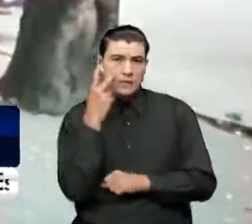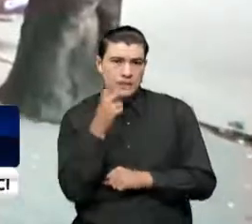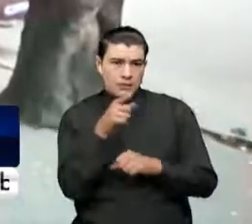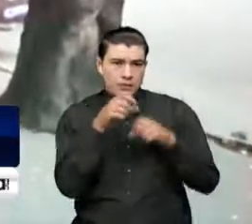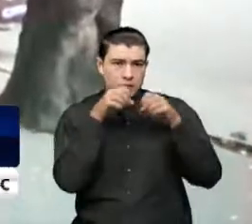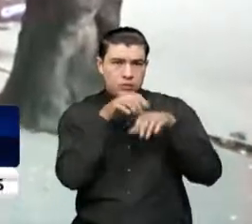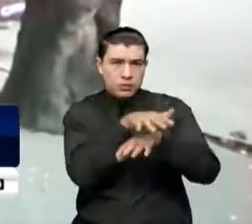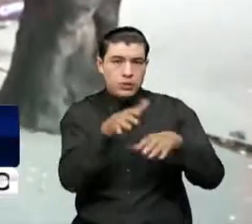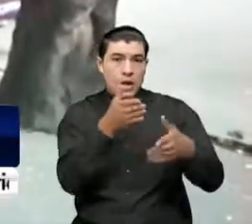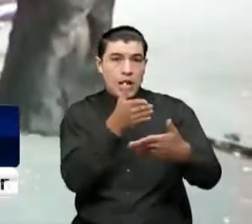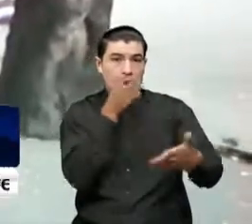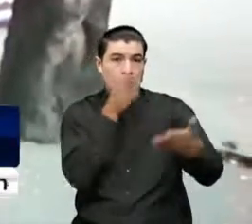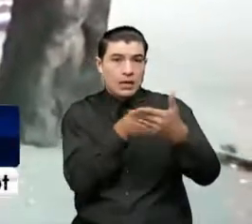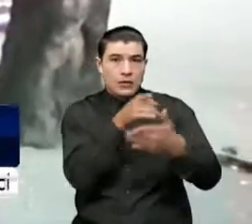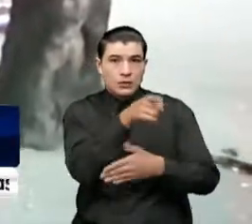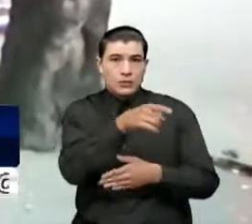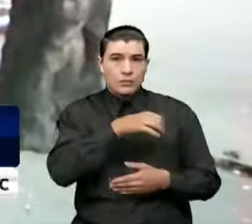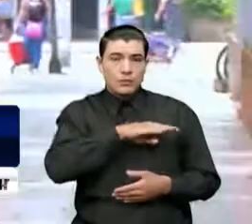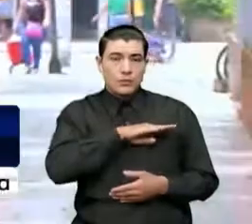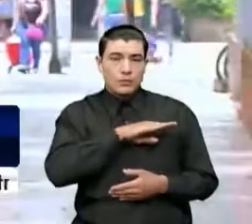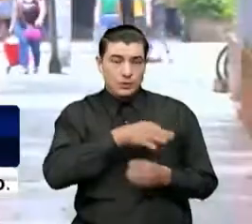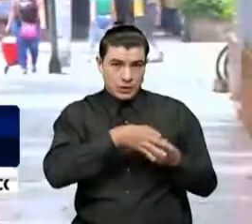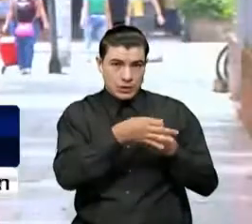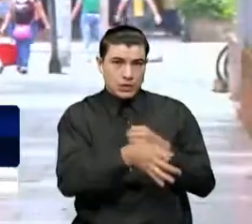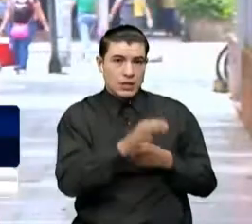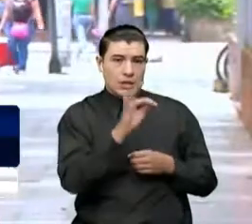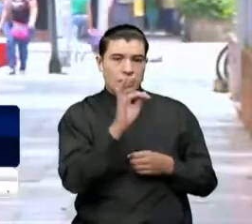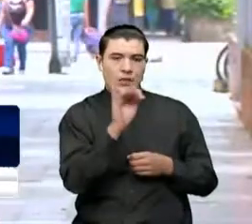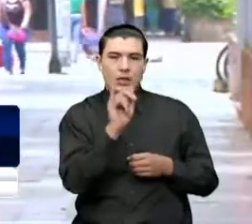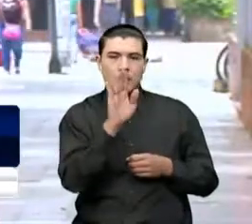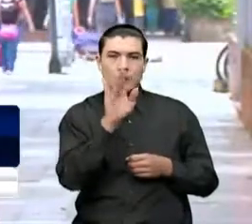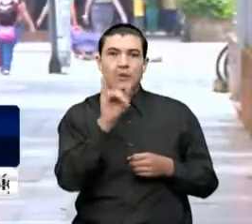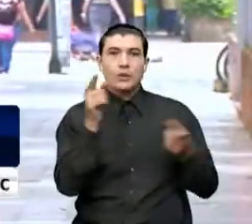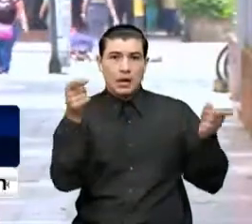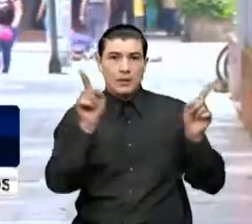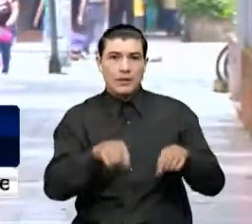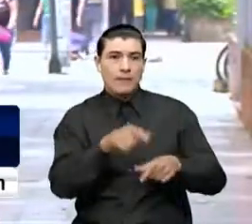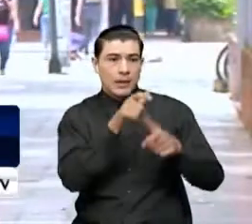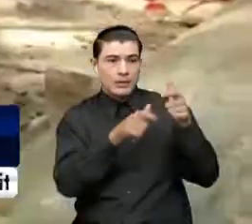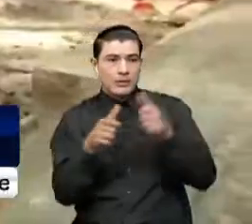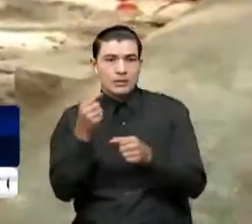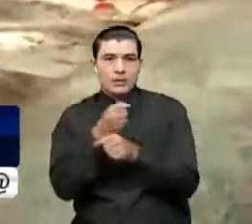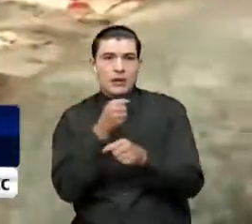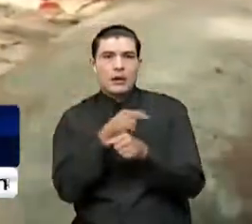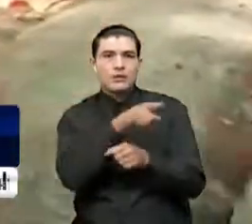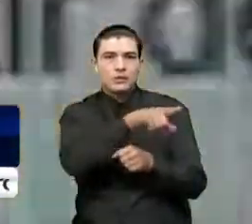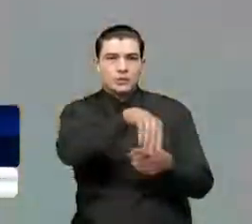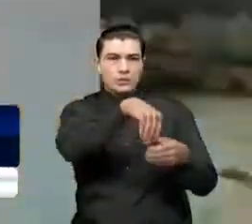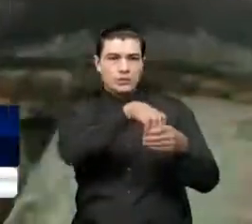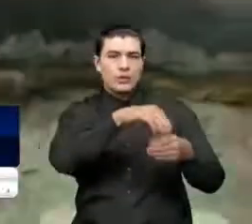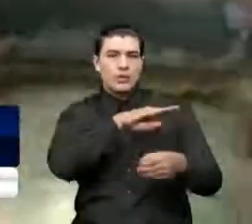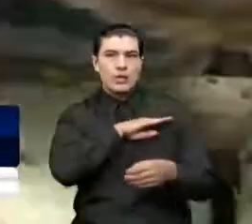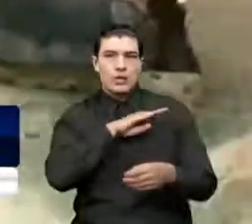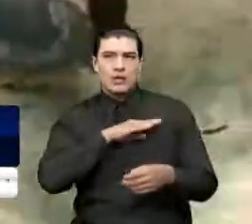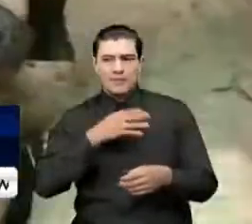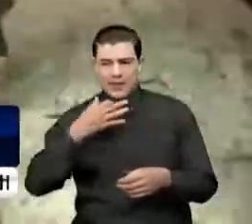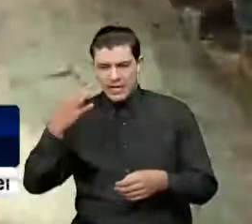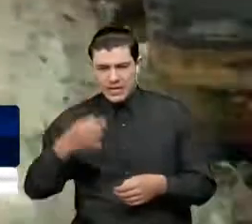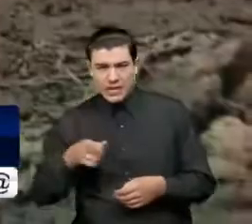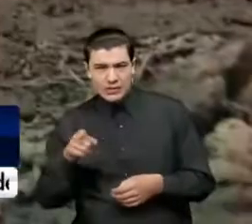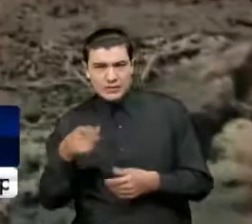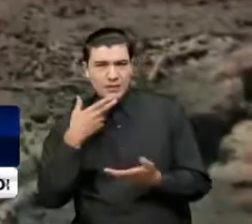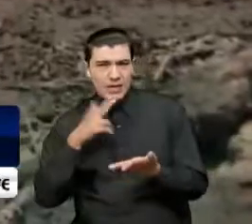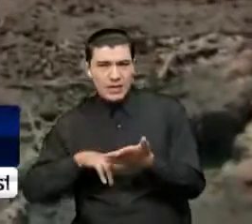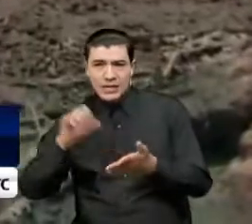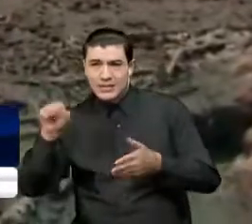directamente al alcalde del municipio de tibú así como a los funcionarios de la administración municipal pese a no confirmarse la veracidad de este panfleto